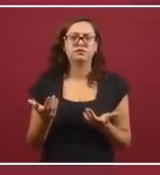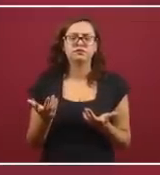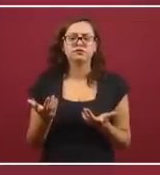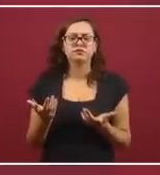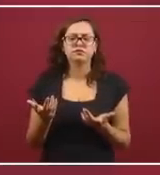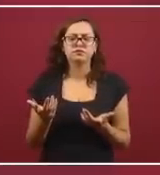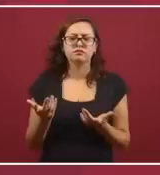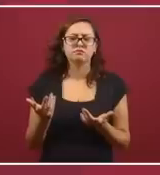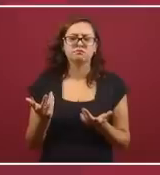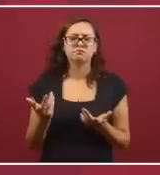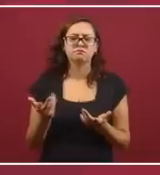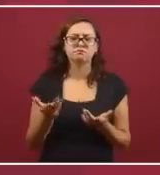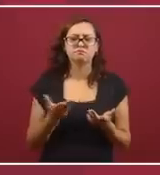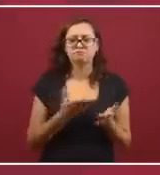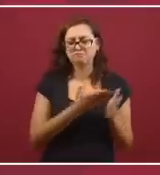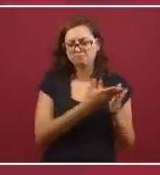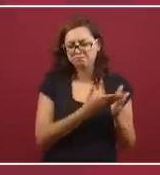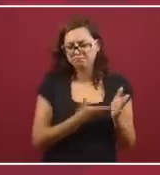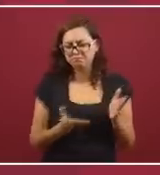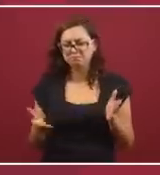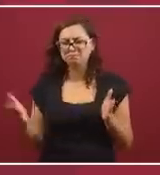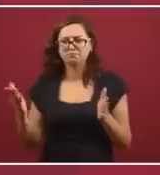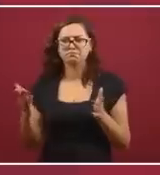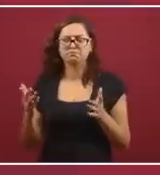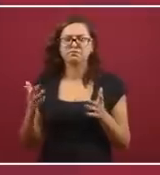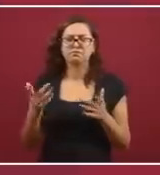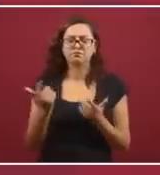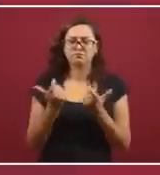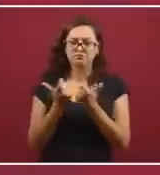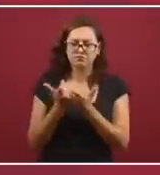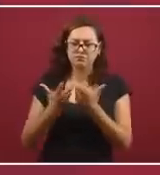tiene una economía